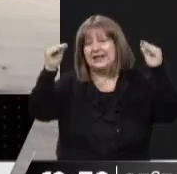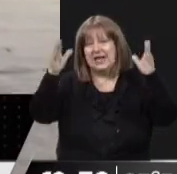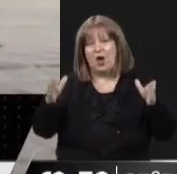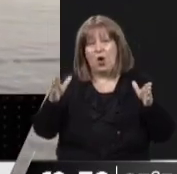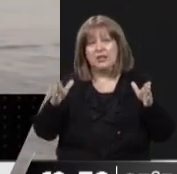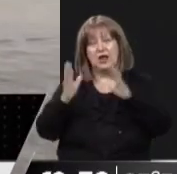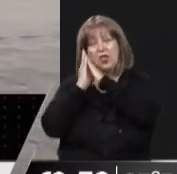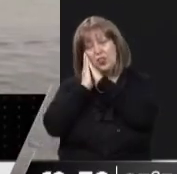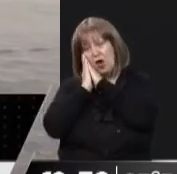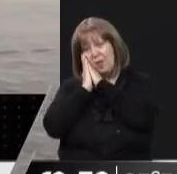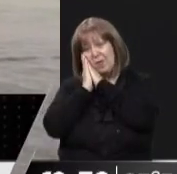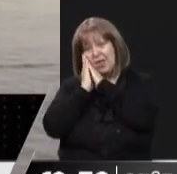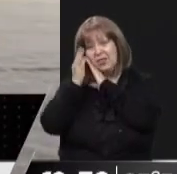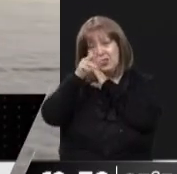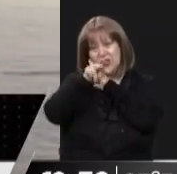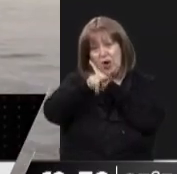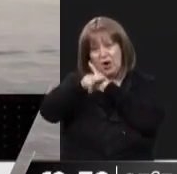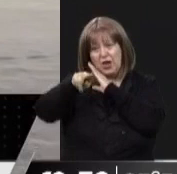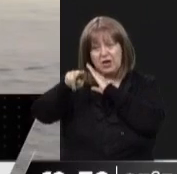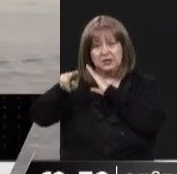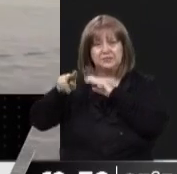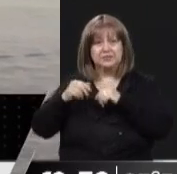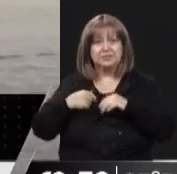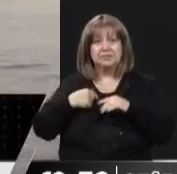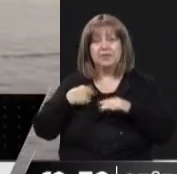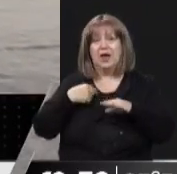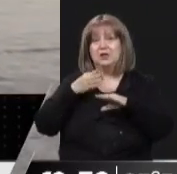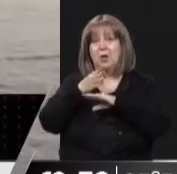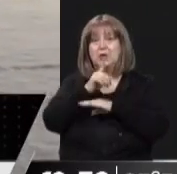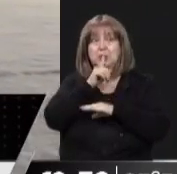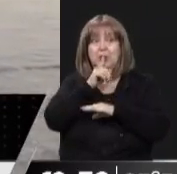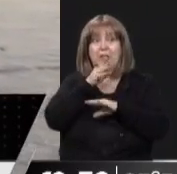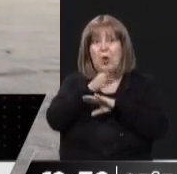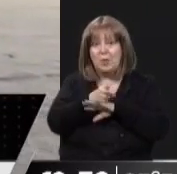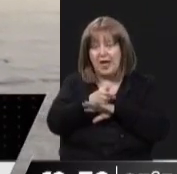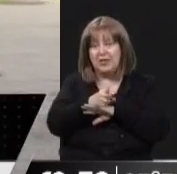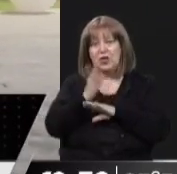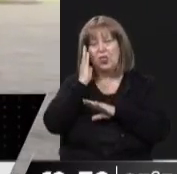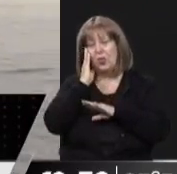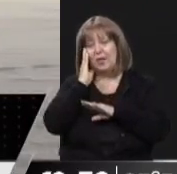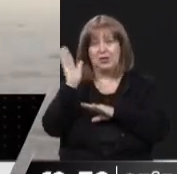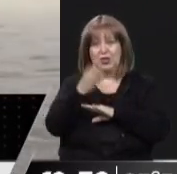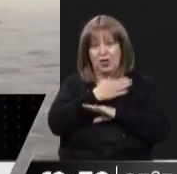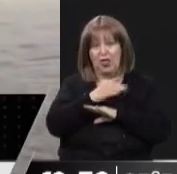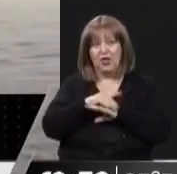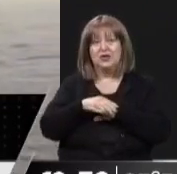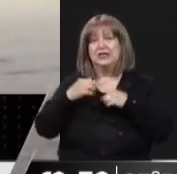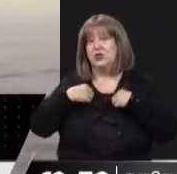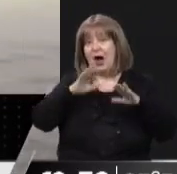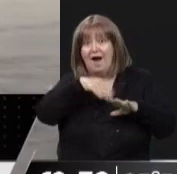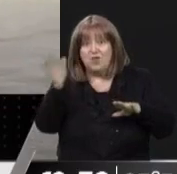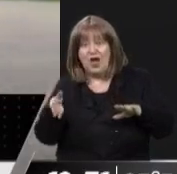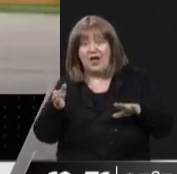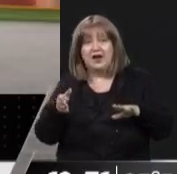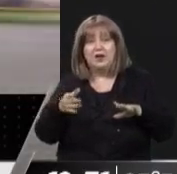contenedores, así que están armados. ¡Ah, qué bueno! No me meto ahora porque los chicos están durmiendo, sí. Ya se acostaron. Pero